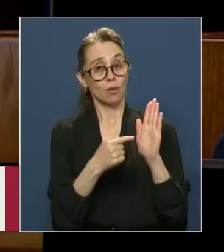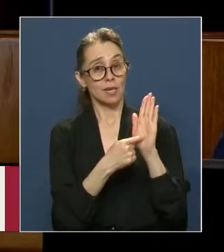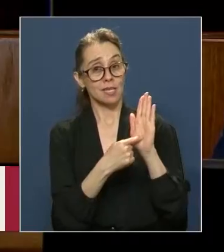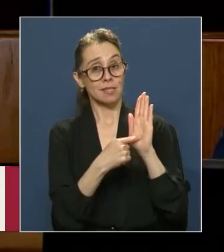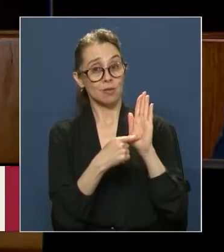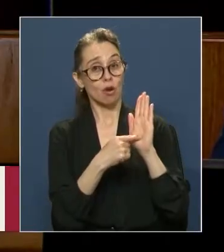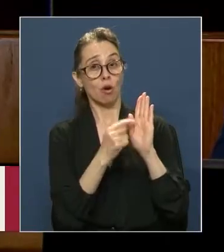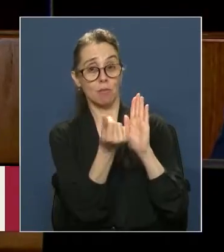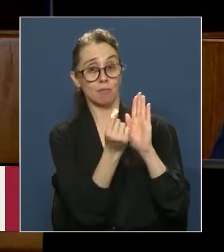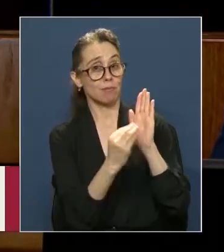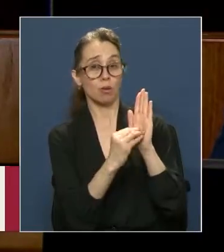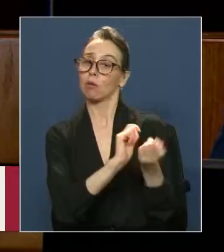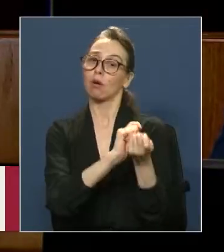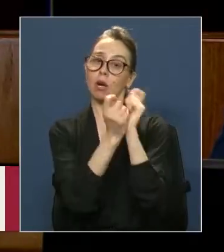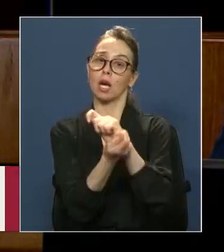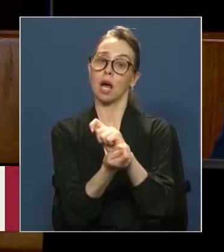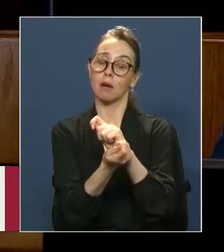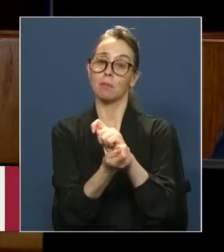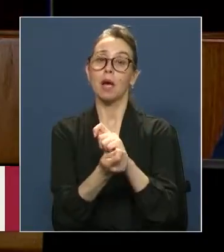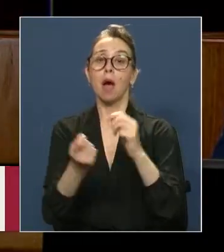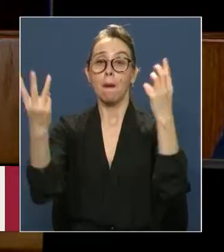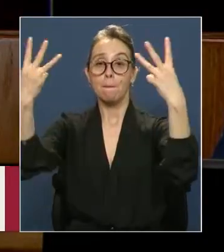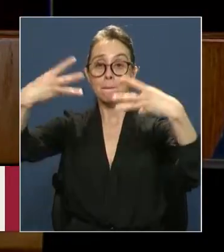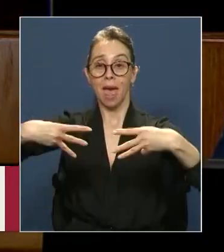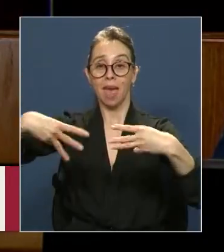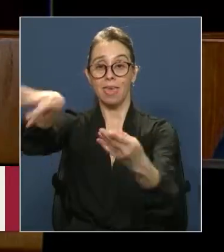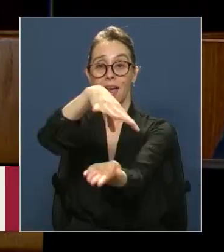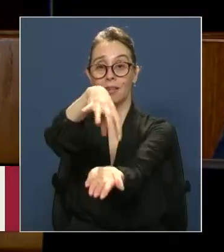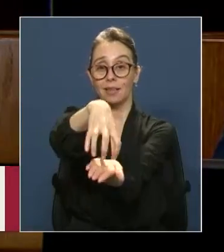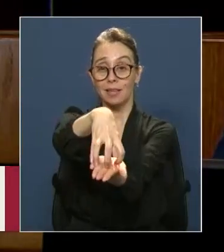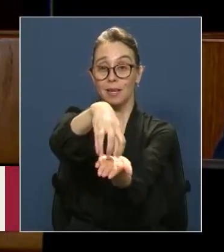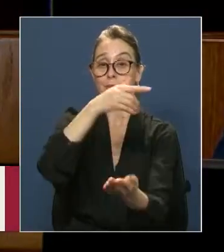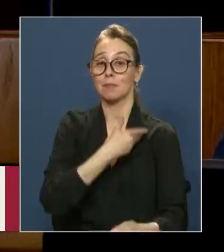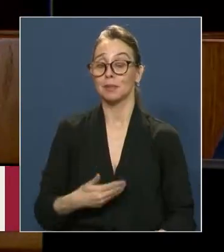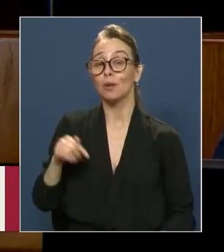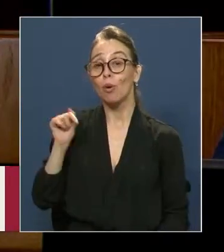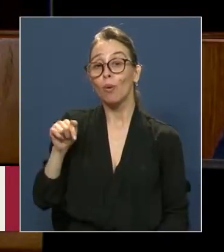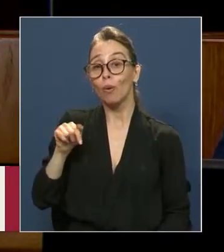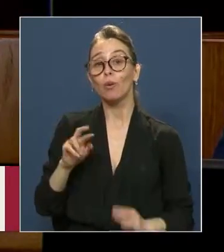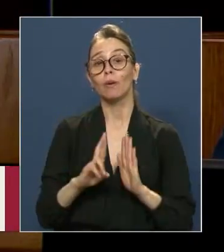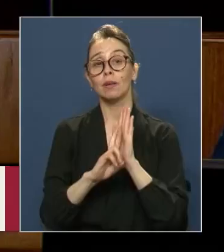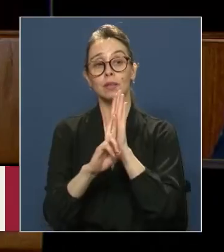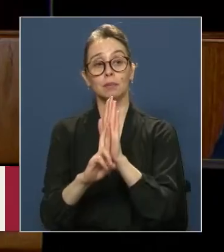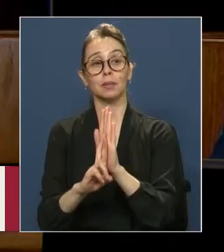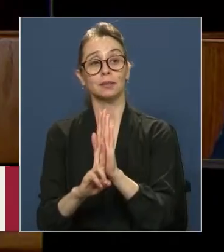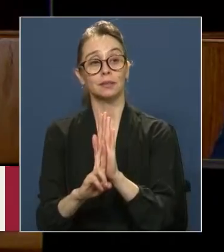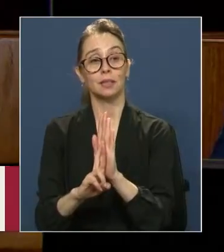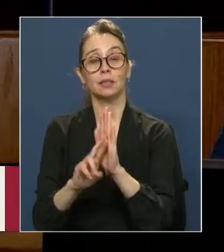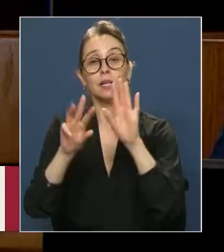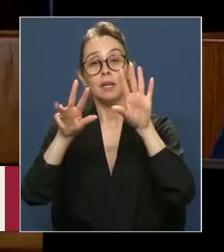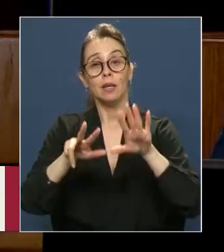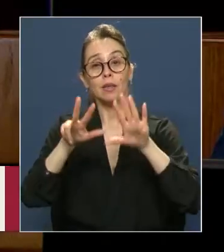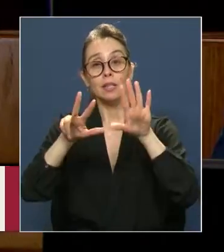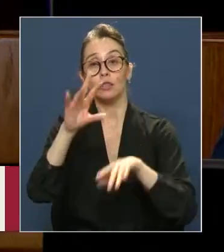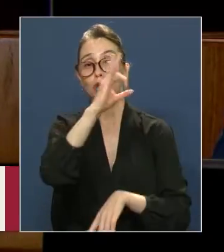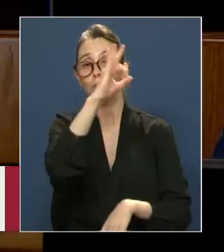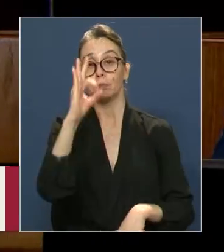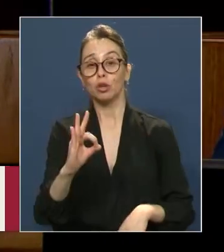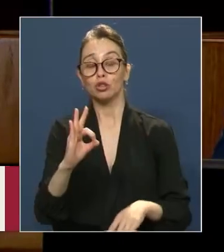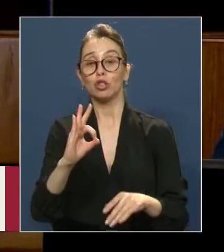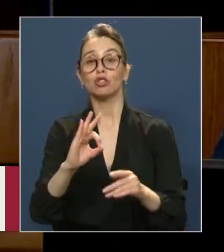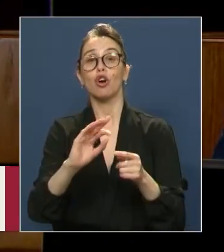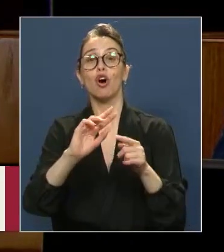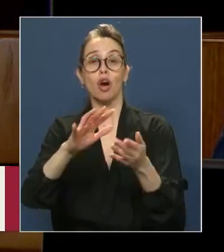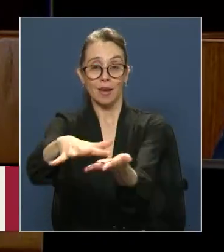situación. La región de Magallanes, presidente, hoy día representa el 18% del